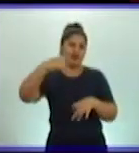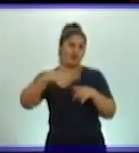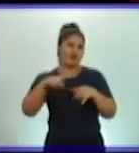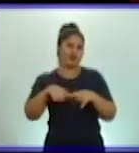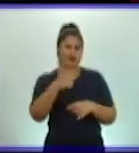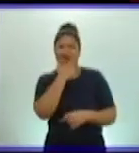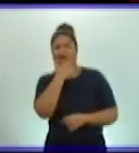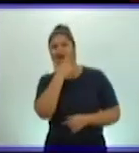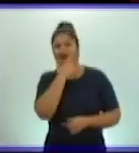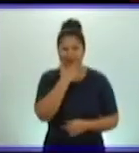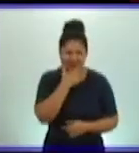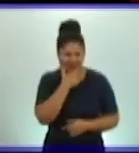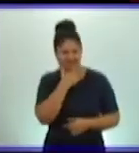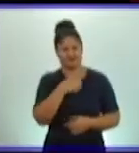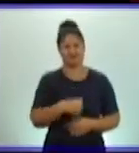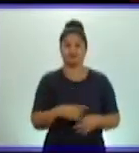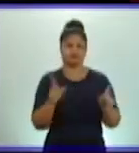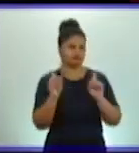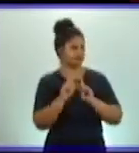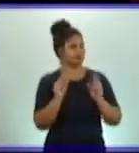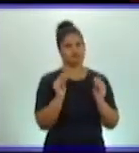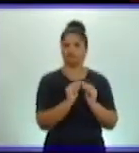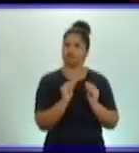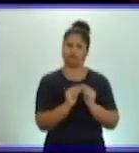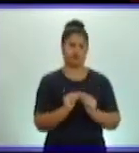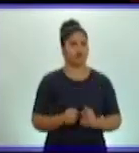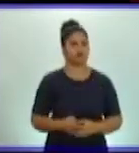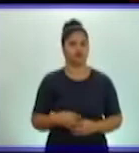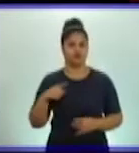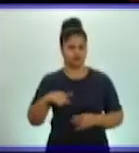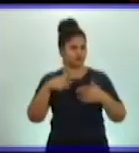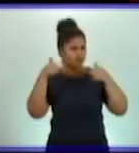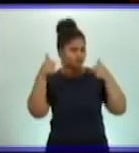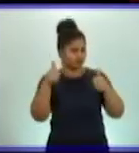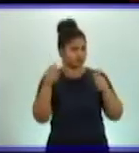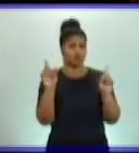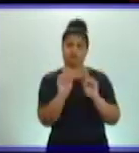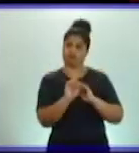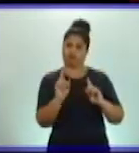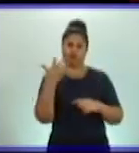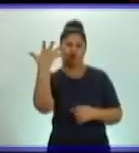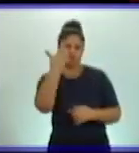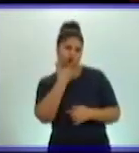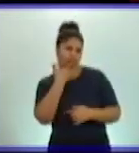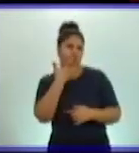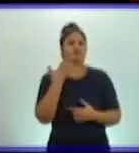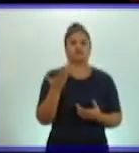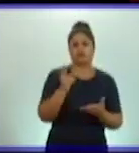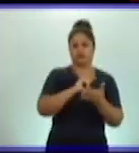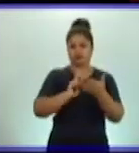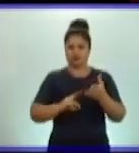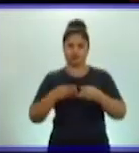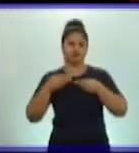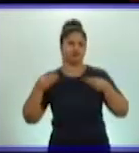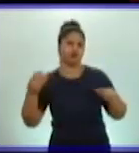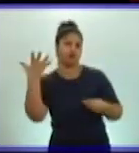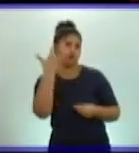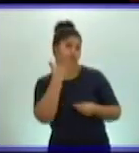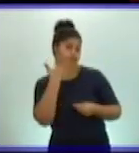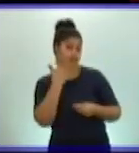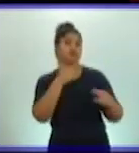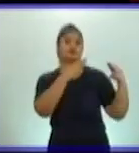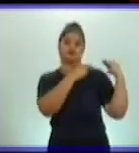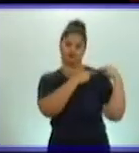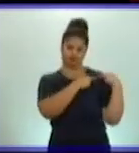estudiantes y entonces no es realmente un evento productivo. Por tanto, ¿quién debe hacer esa lectura modelo? El profesor, porque él es